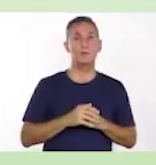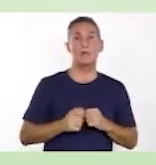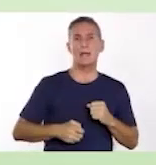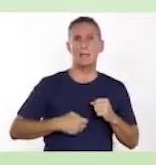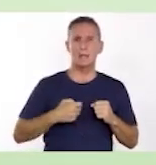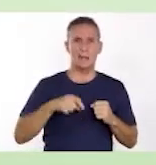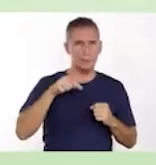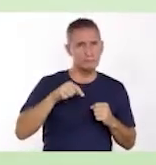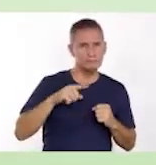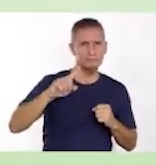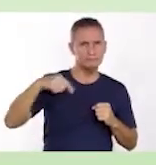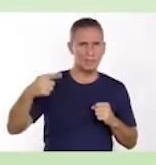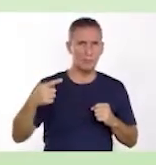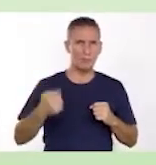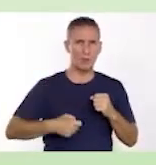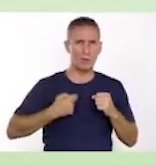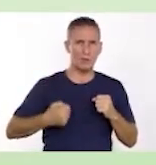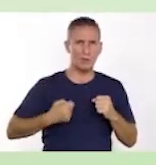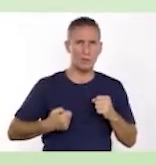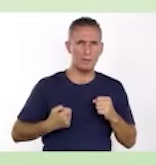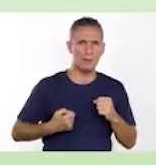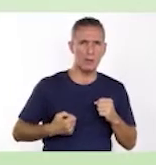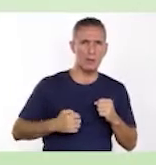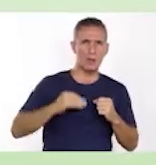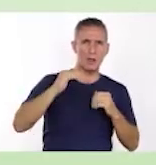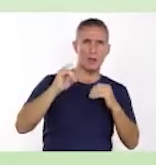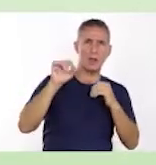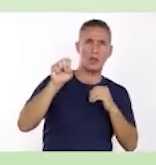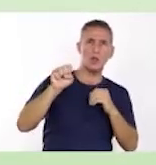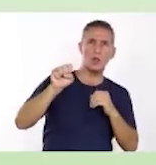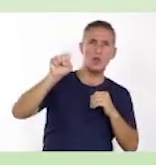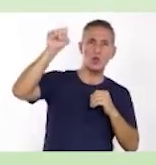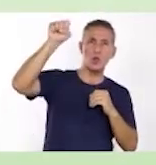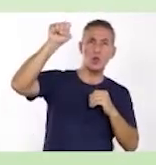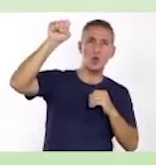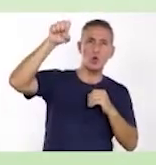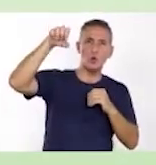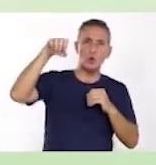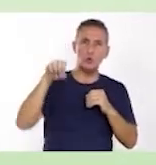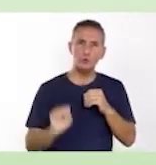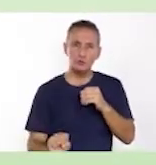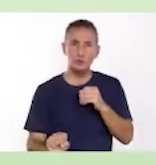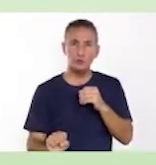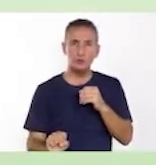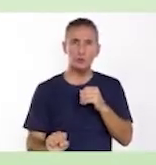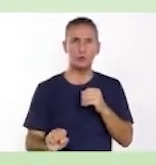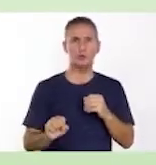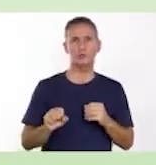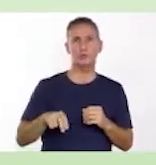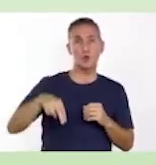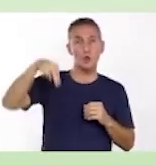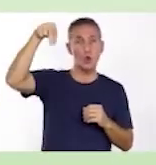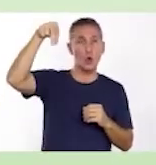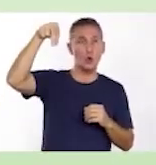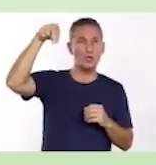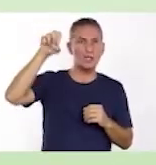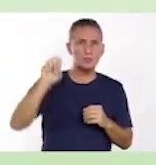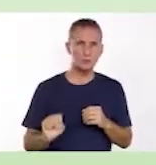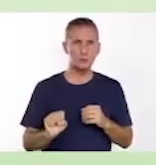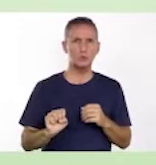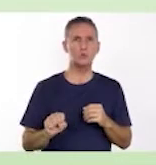Se da la guerra de secesión, el norte industrial y el sur esclavista. Recuerden que fue